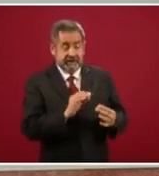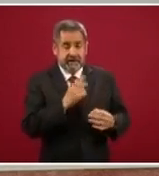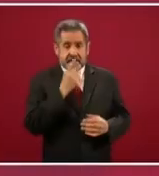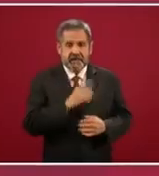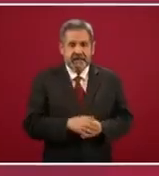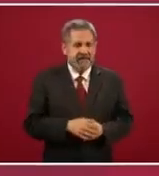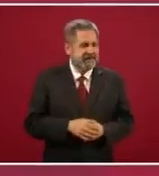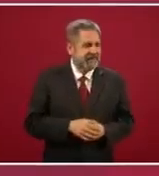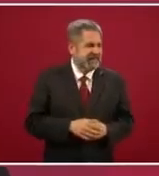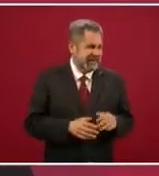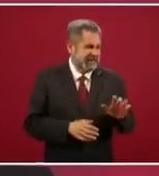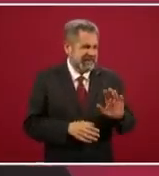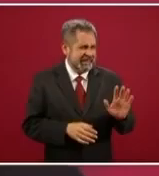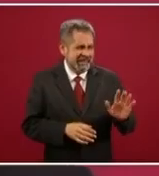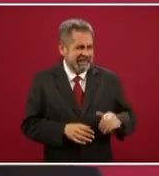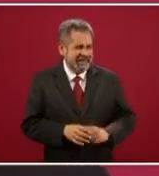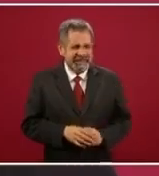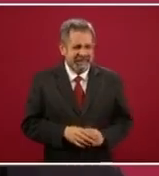no,